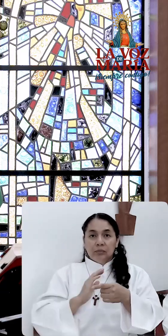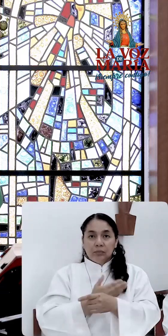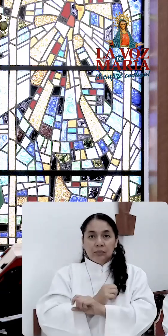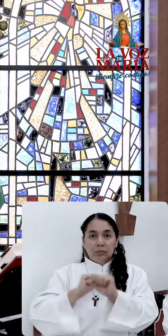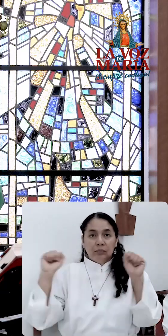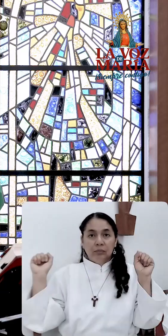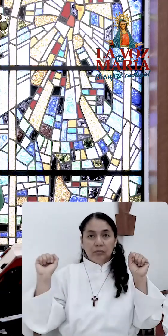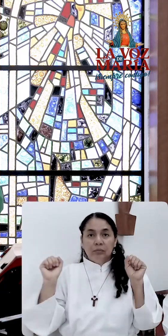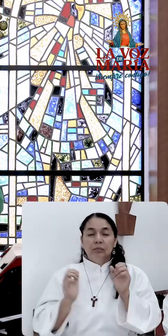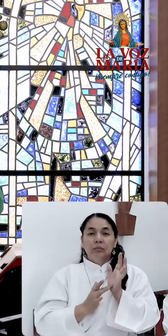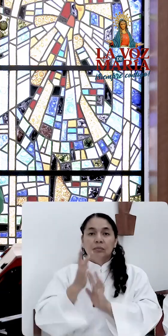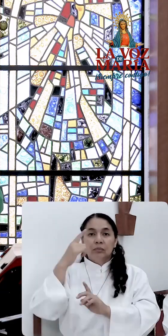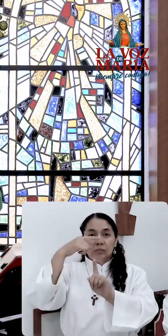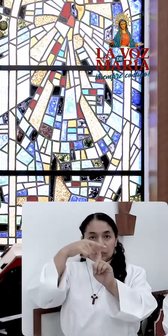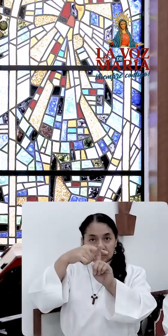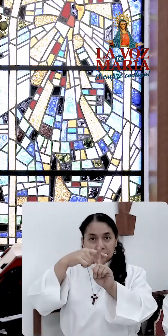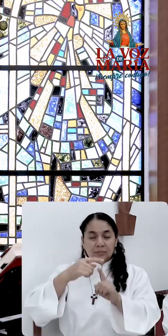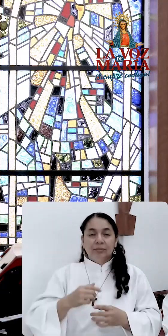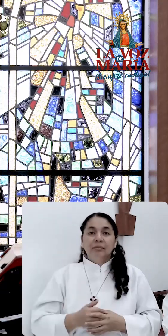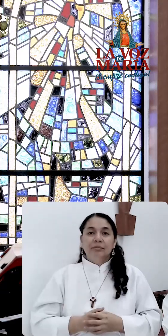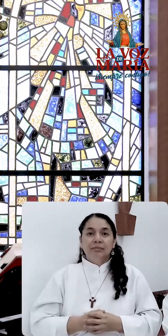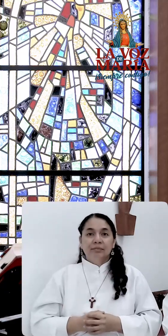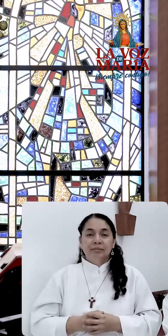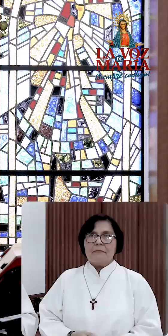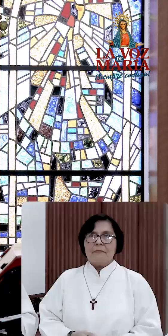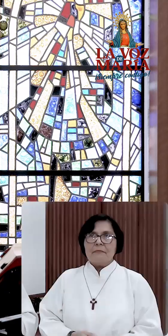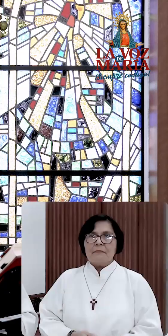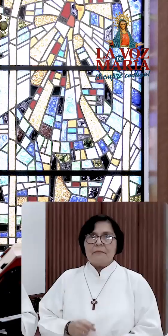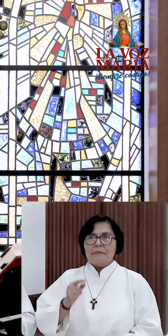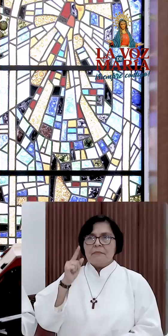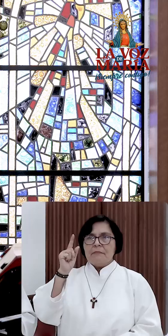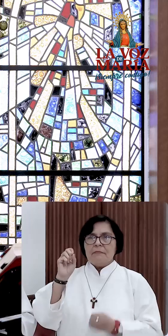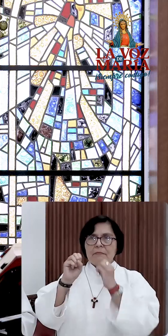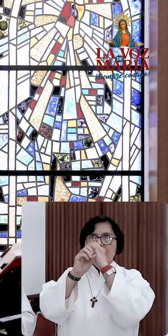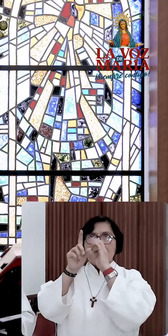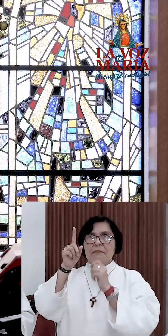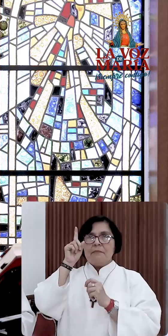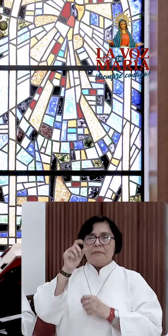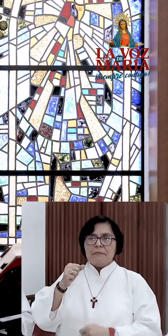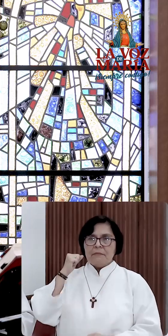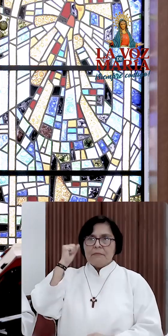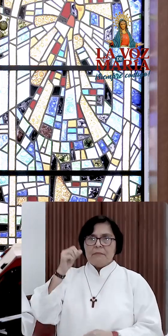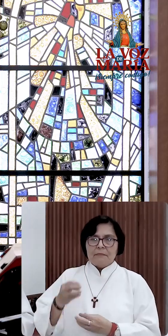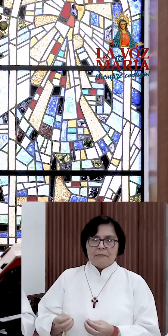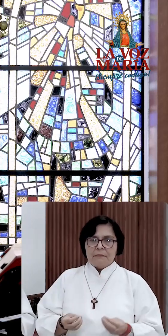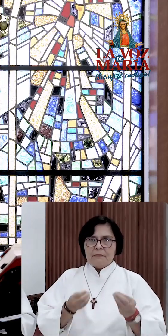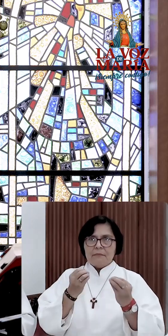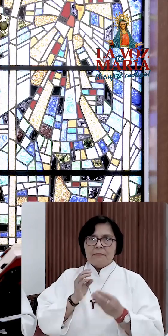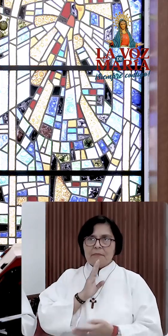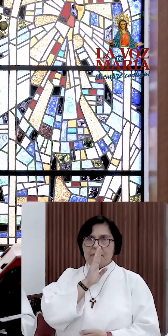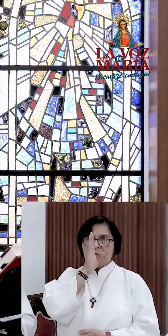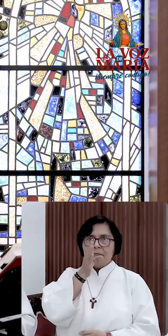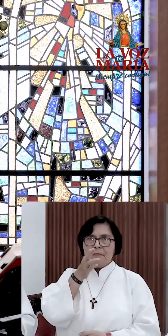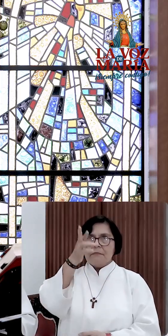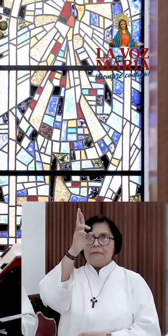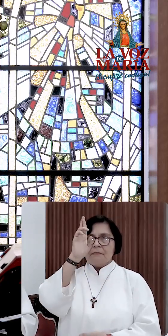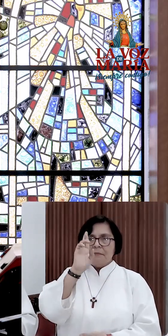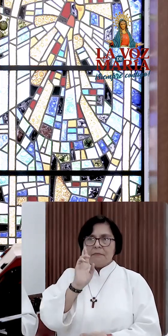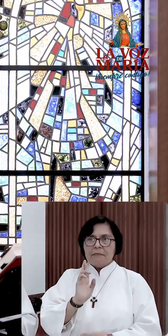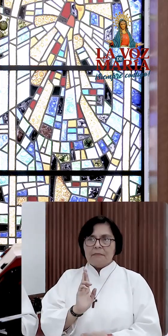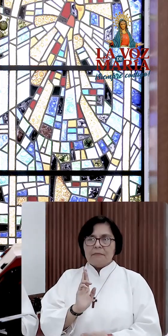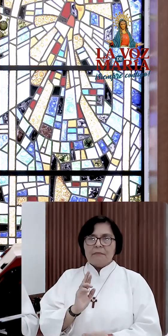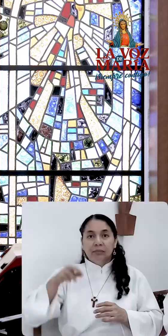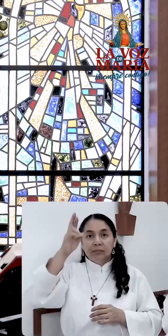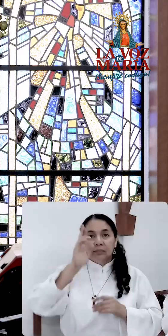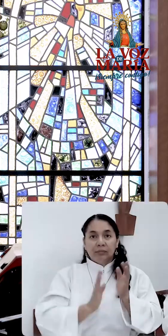gloriosa venida de nuestro Salvador Jesucristo. Tuyo es el reino, tuyo es el poder y la gloria por siempre,